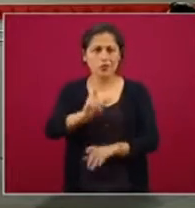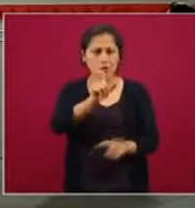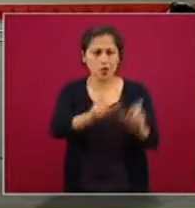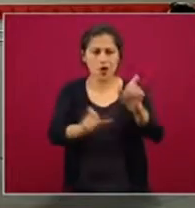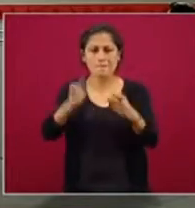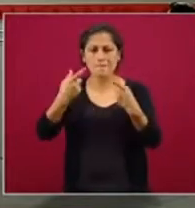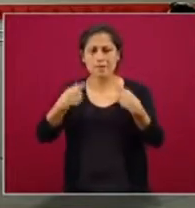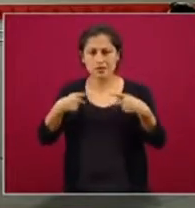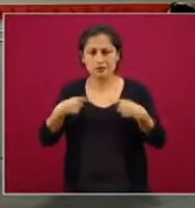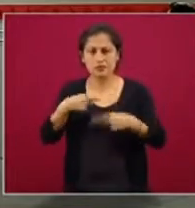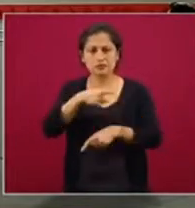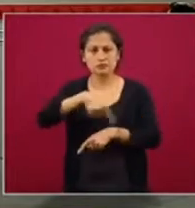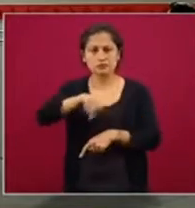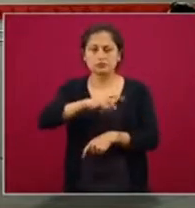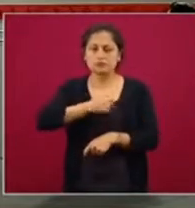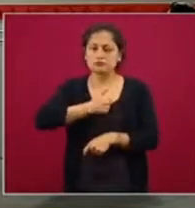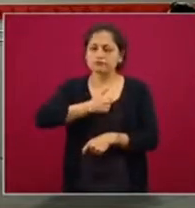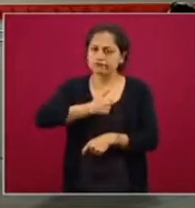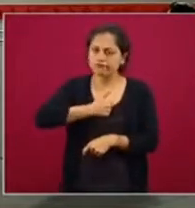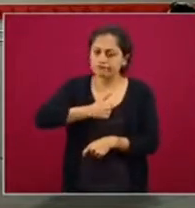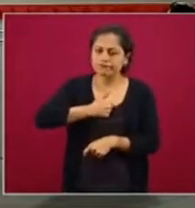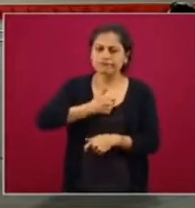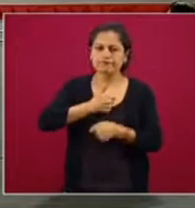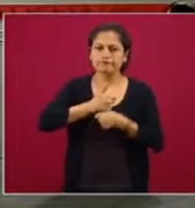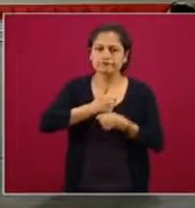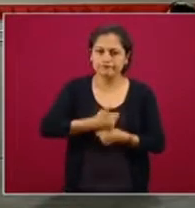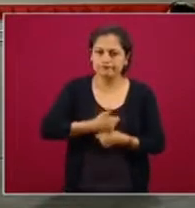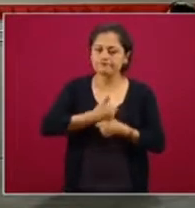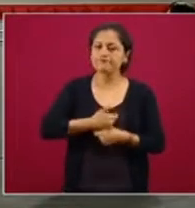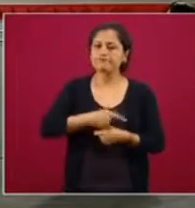pueden morir, cada una de ellas